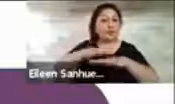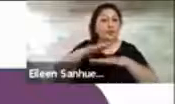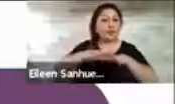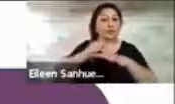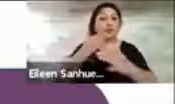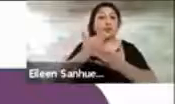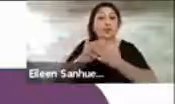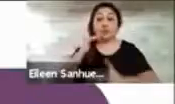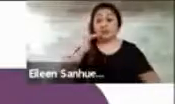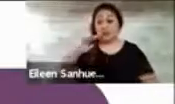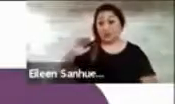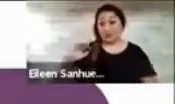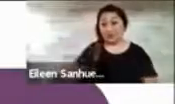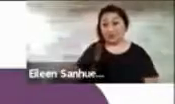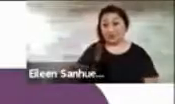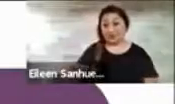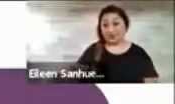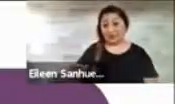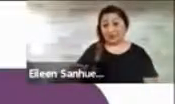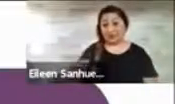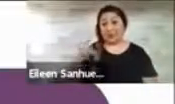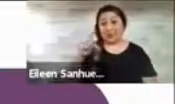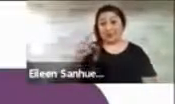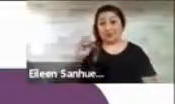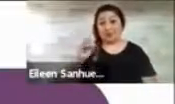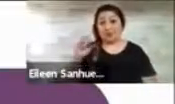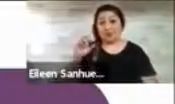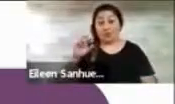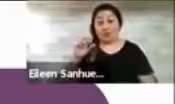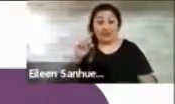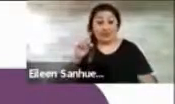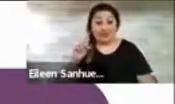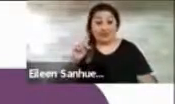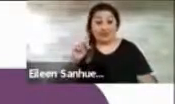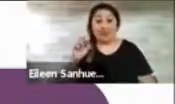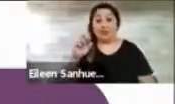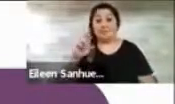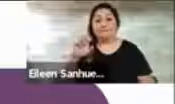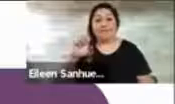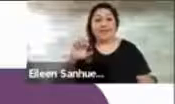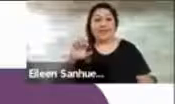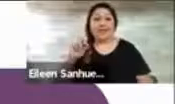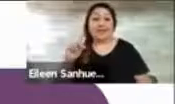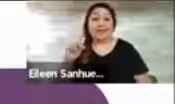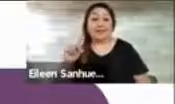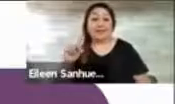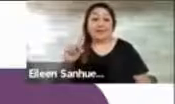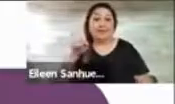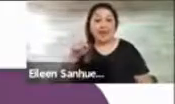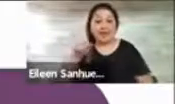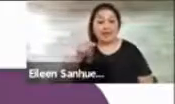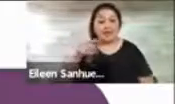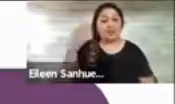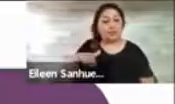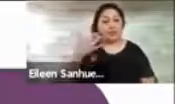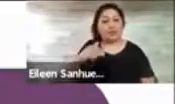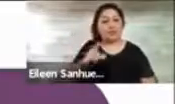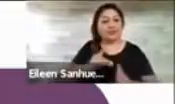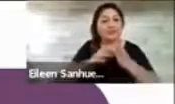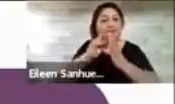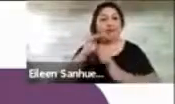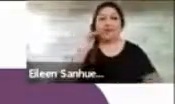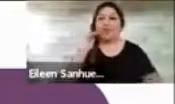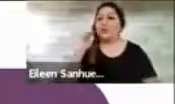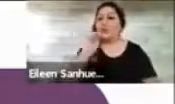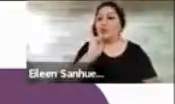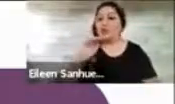es algo fundamental. Entonces, en esa edad es importante desarrollar lo que son los precursores de matemática. Y